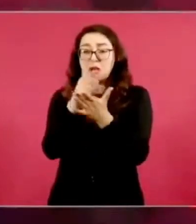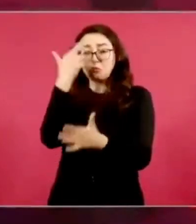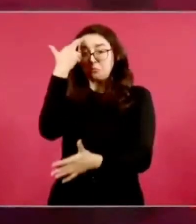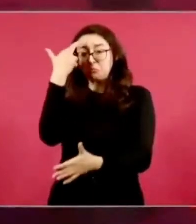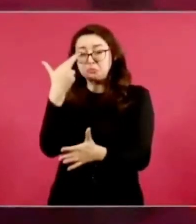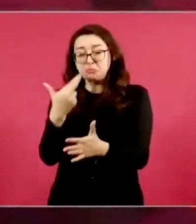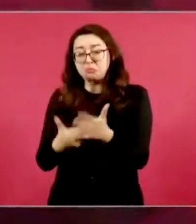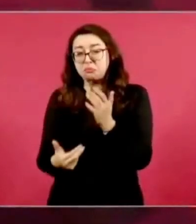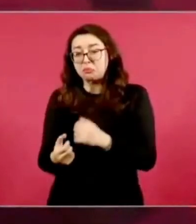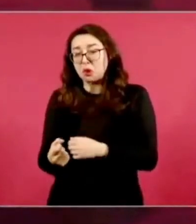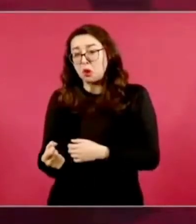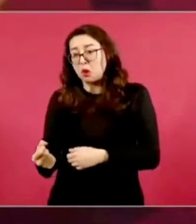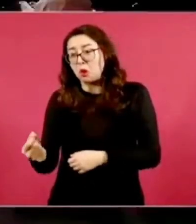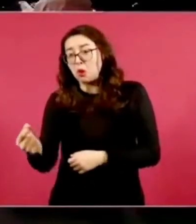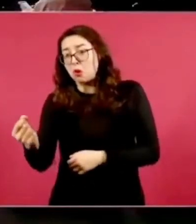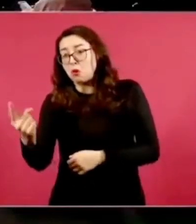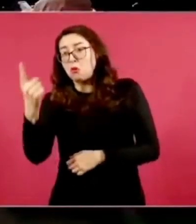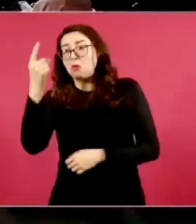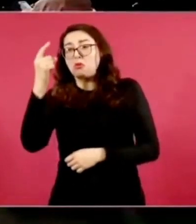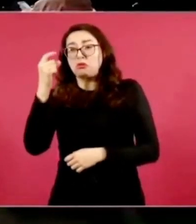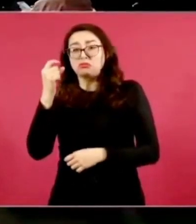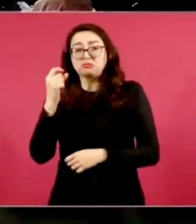Y teníamos una agencia del Ministerio Público.